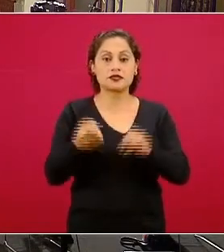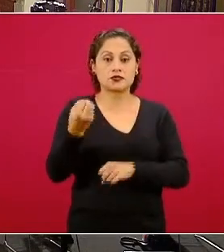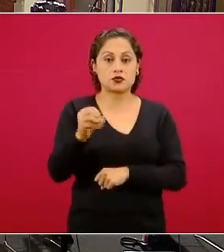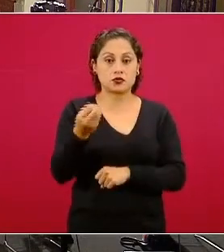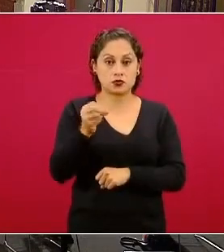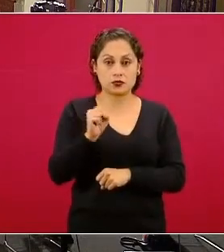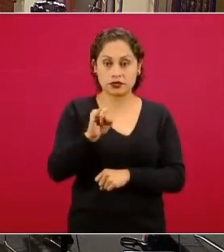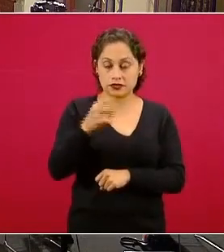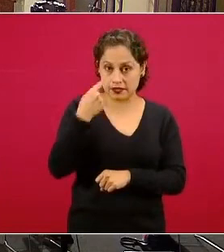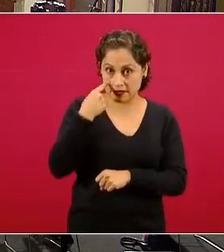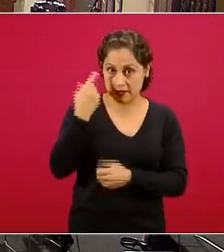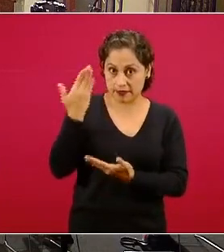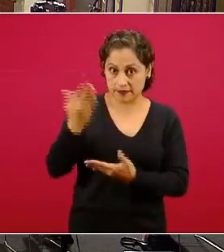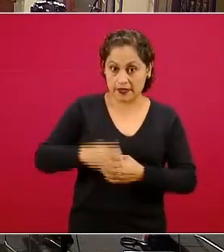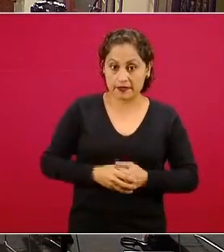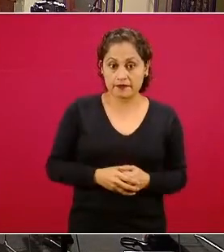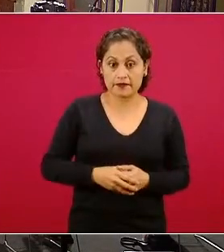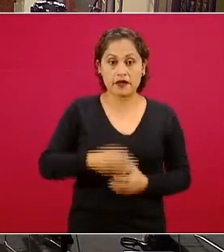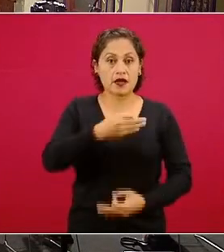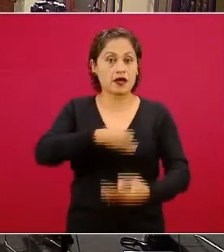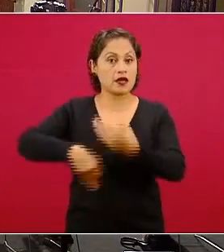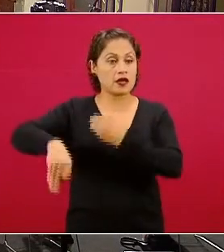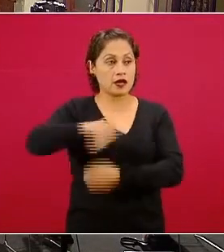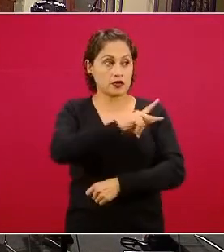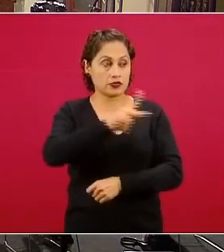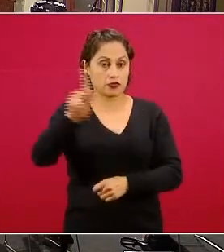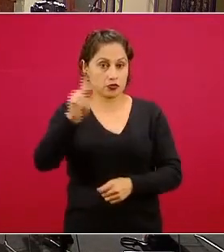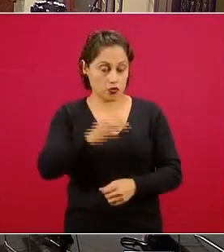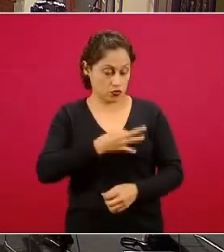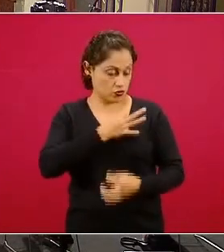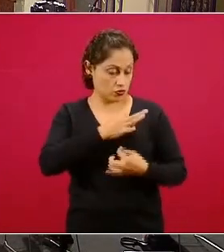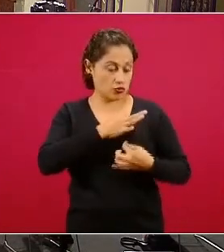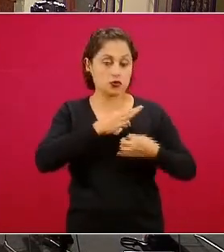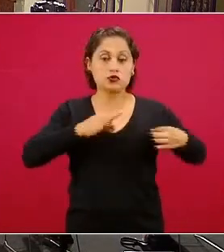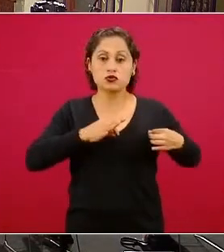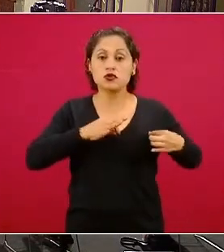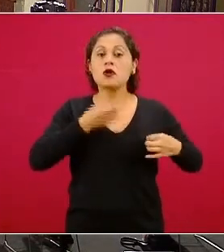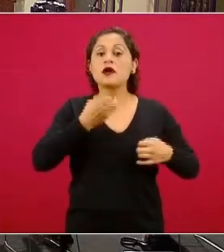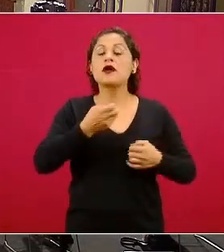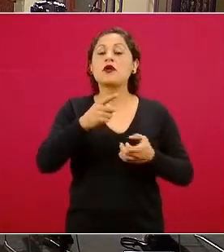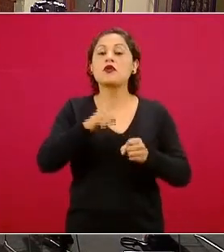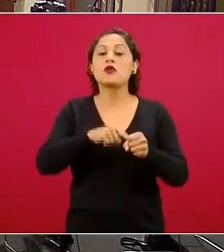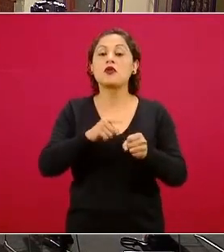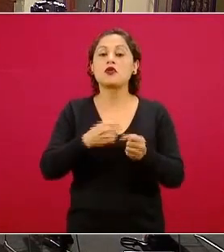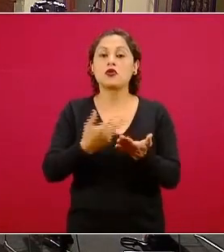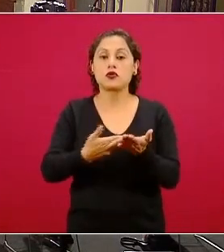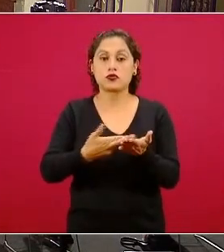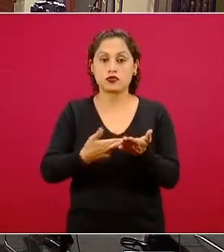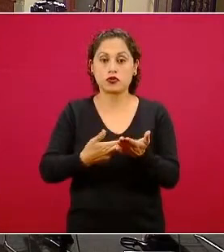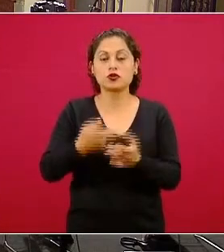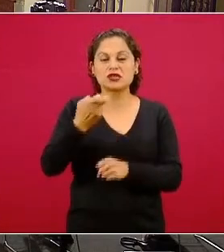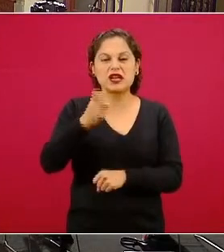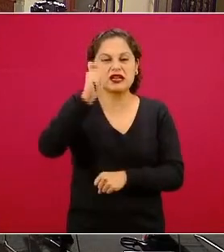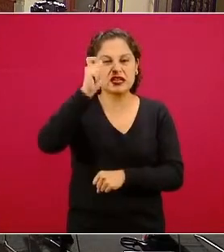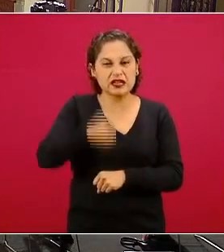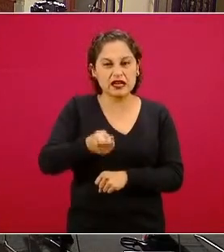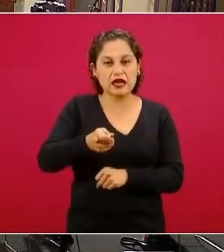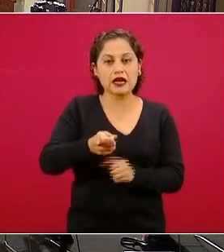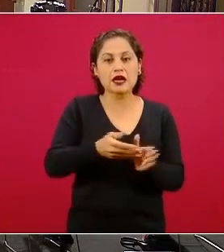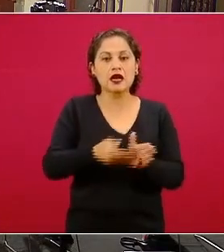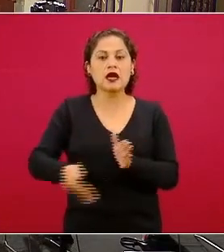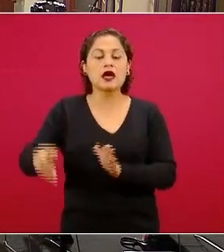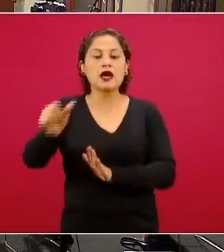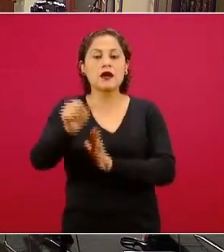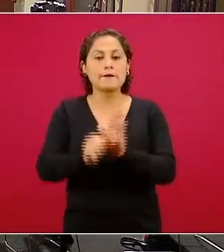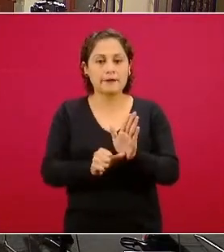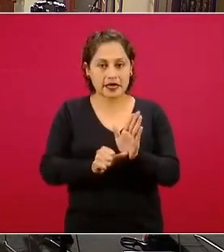es, verán que portamos todas y todos un listón rosa. Este listón rosa es ya un emblema del mes de la salud de la